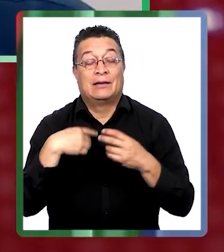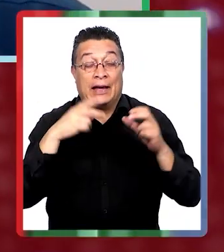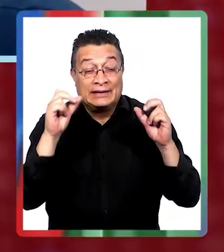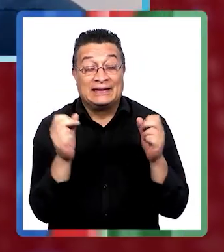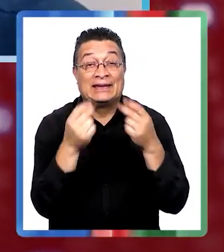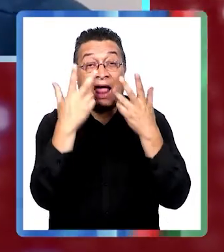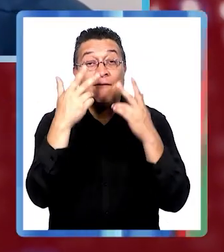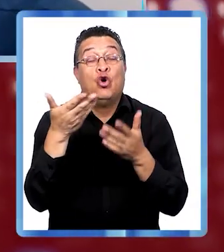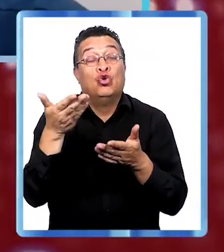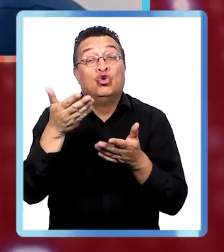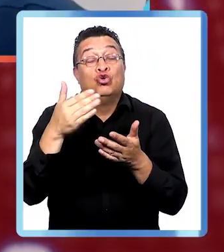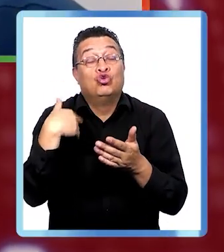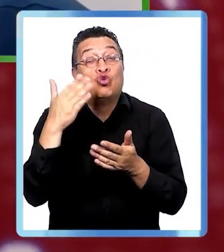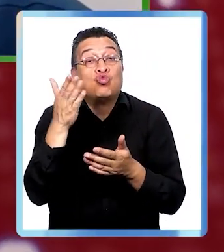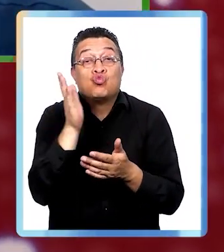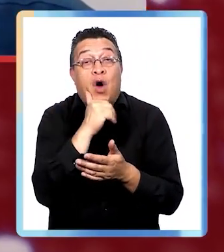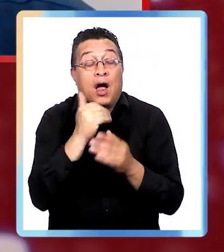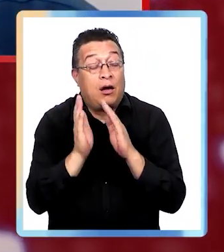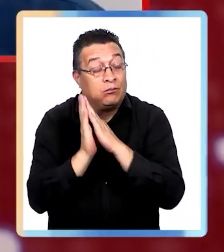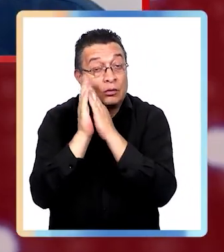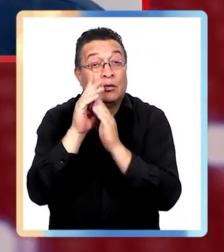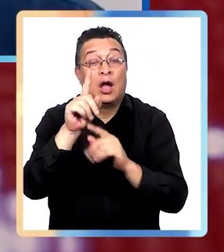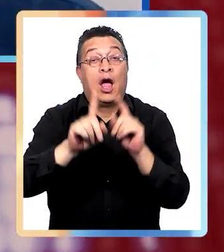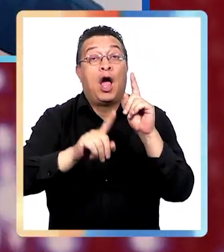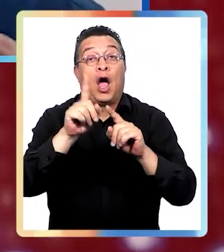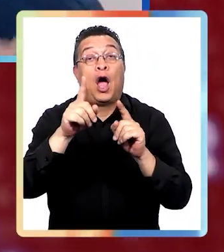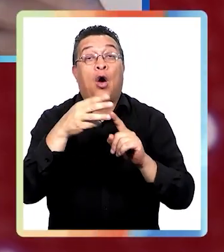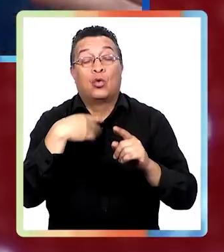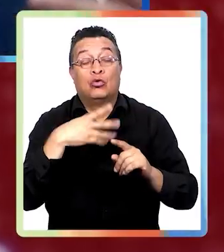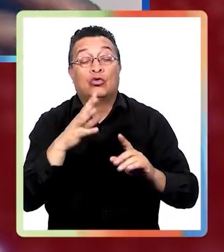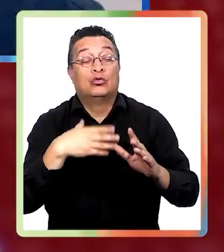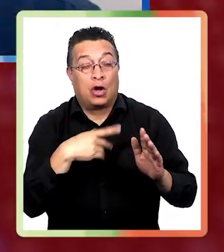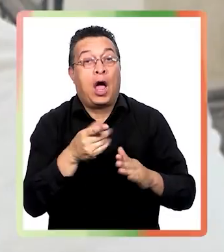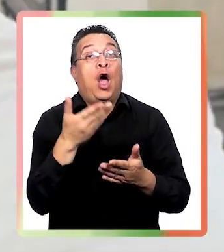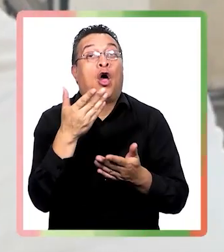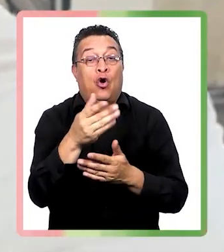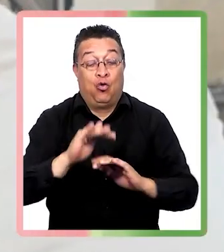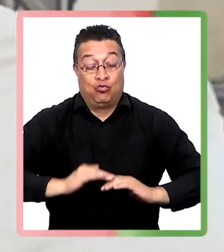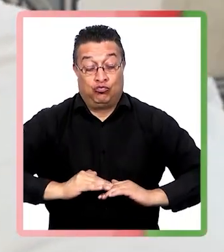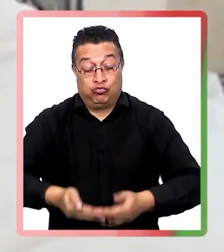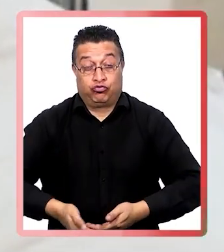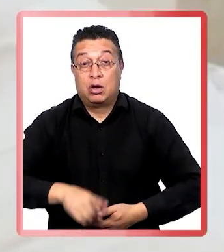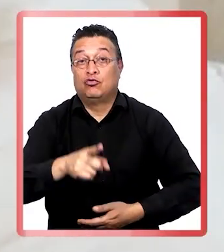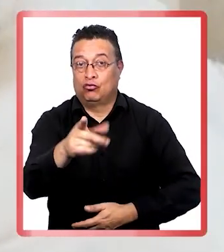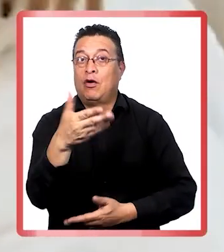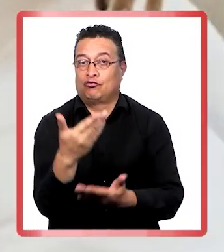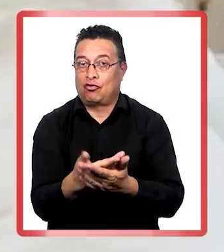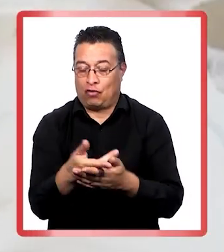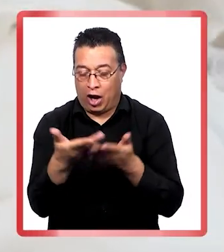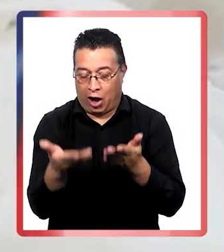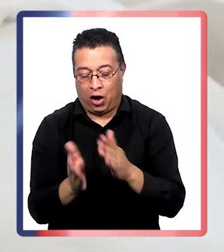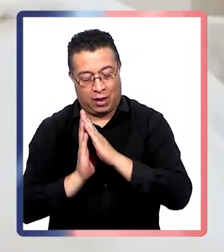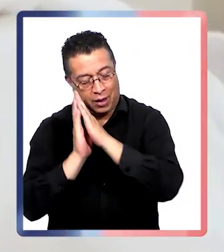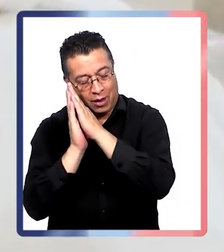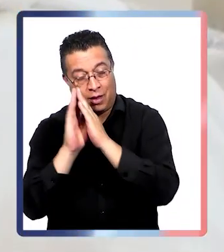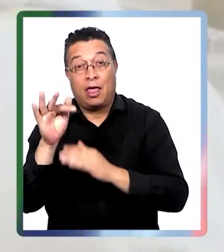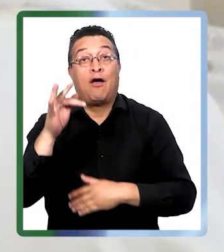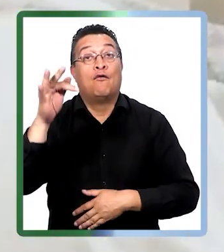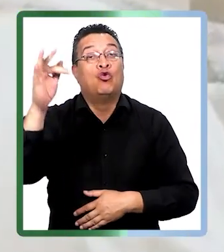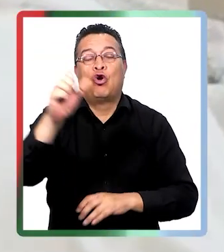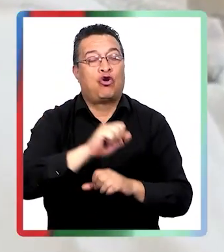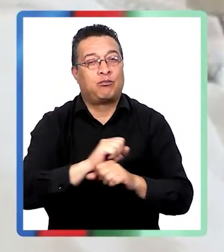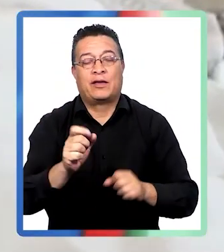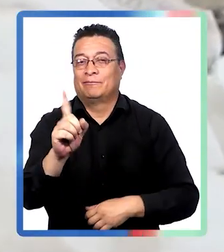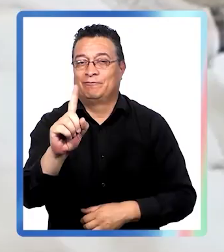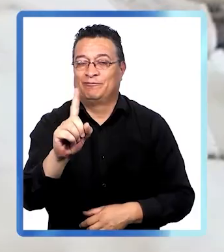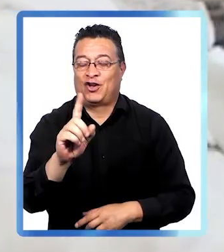de recuperar el sueño, eso, no sé si has visto a alguien que van a tener un hijo, oye, aprovecha de dormir ahora porque después no vaya a poder.